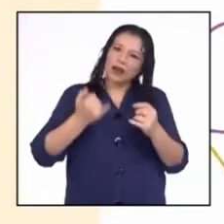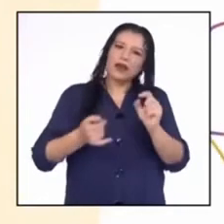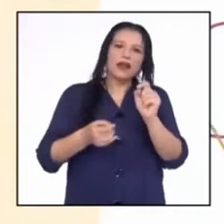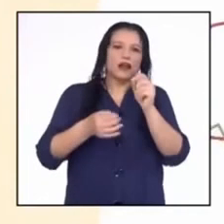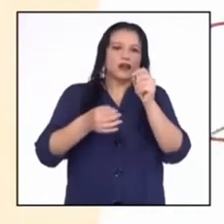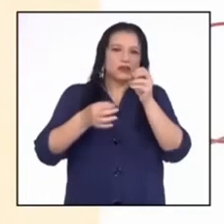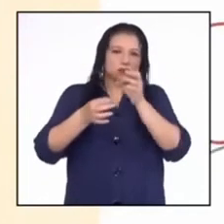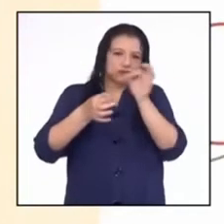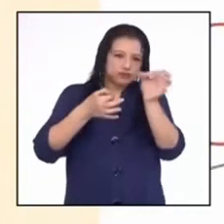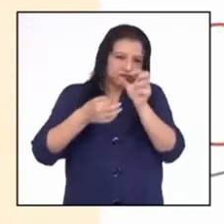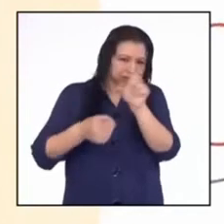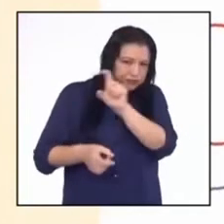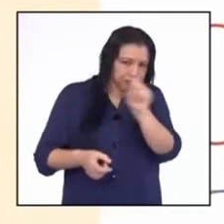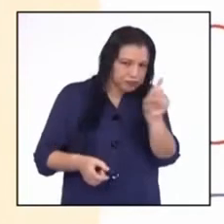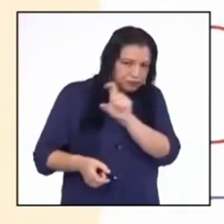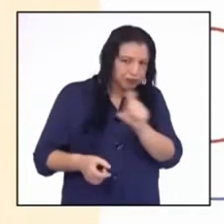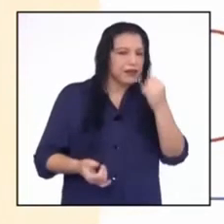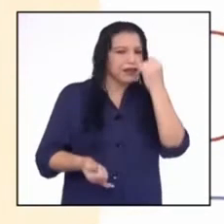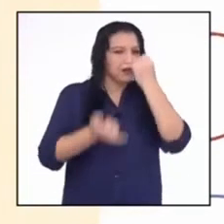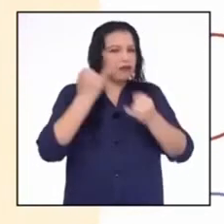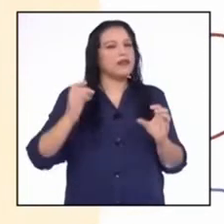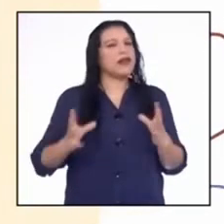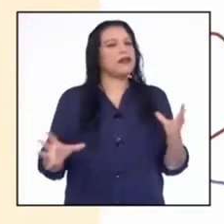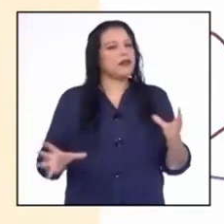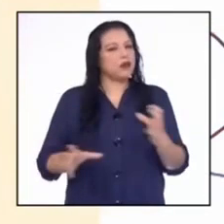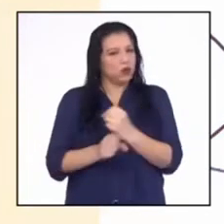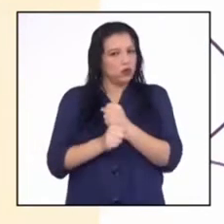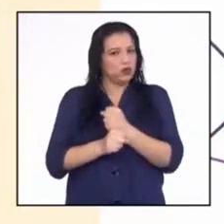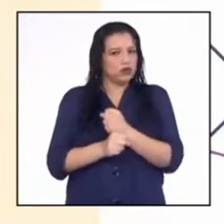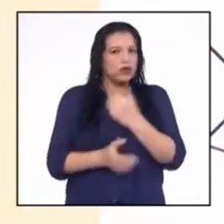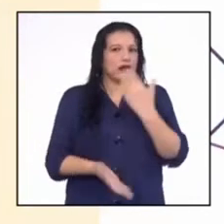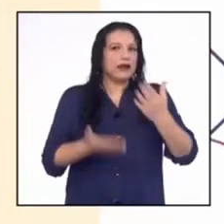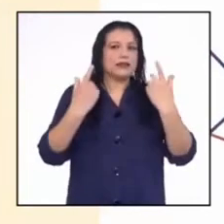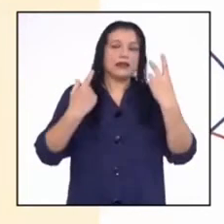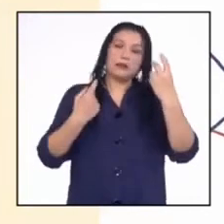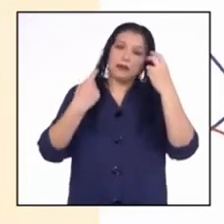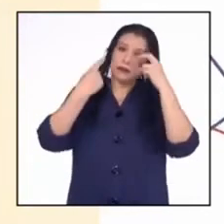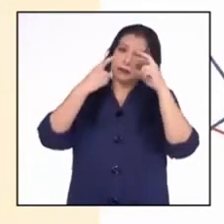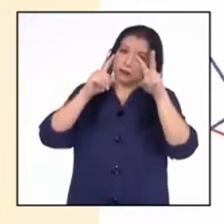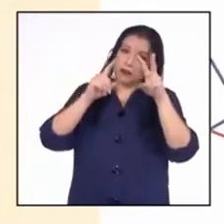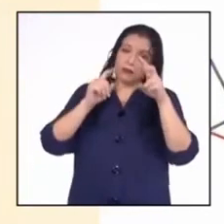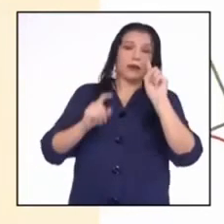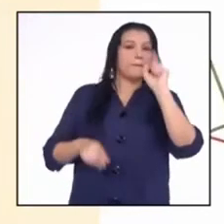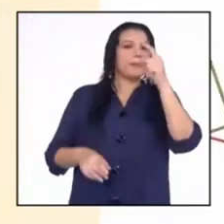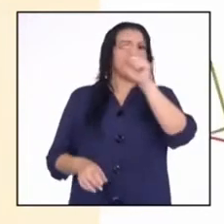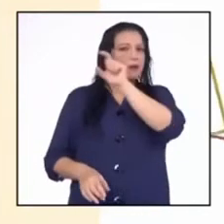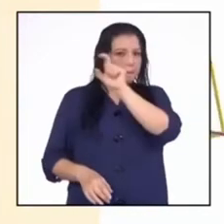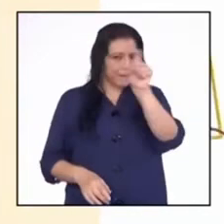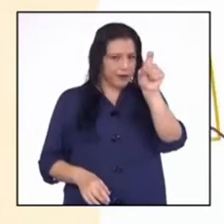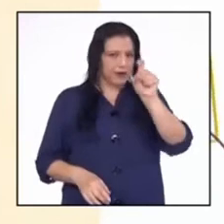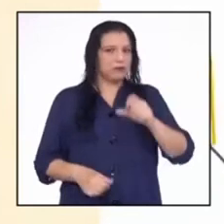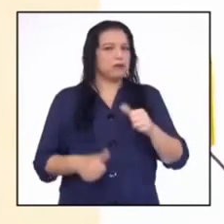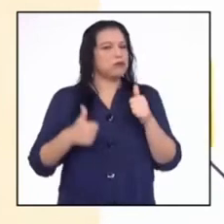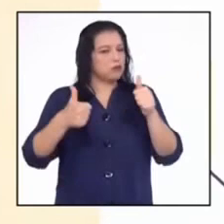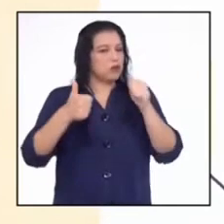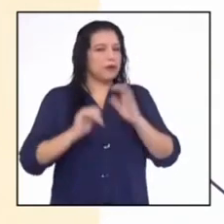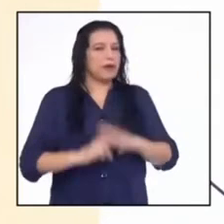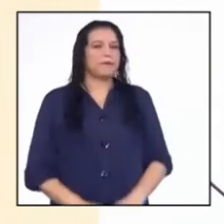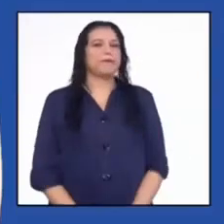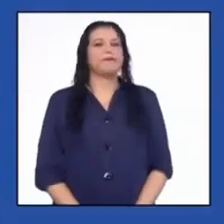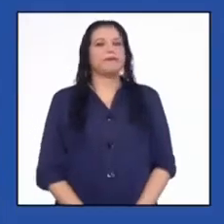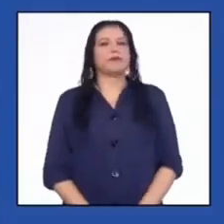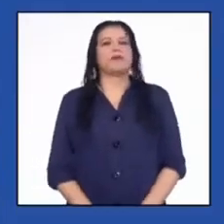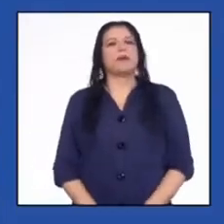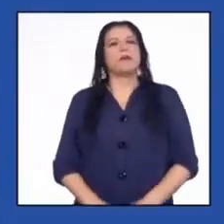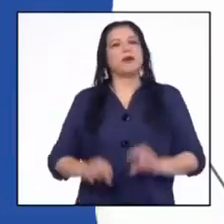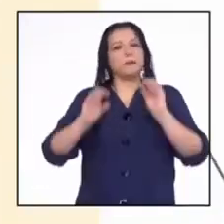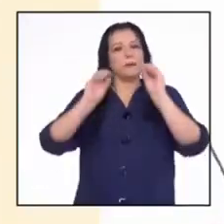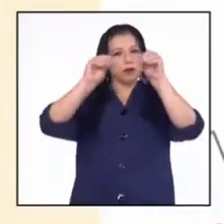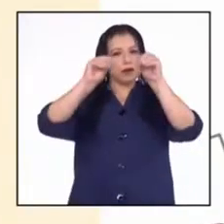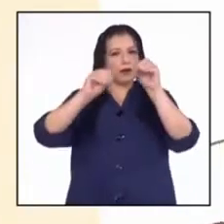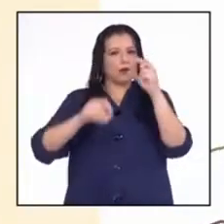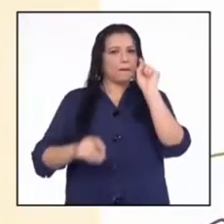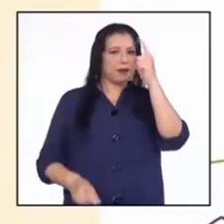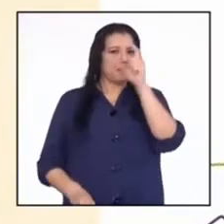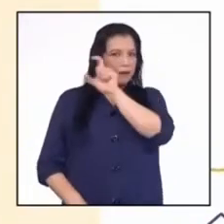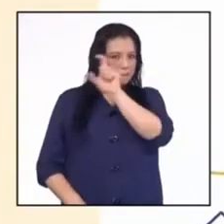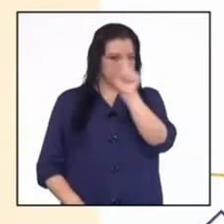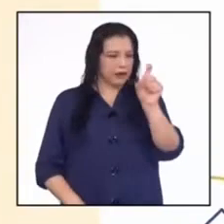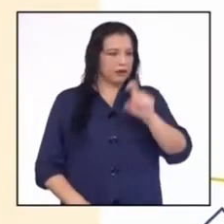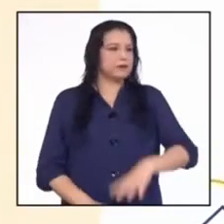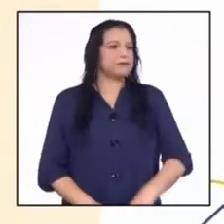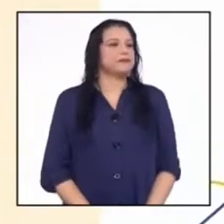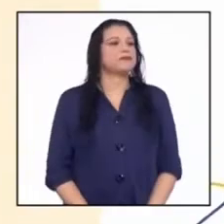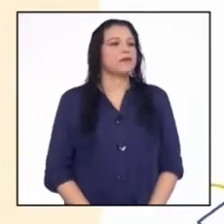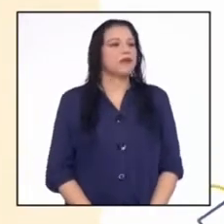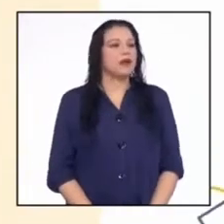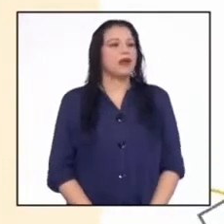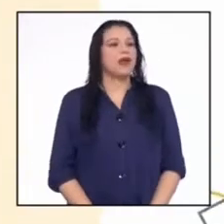de conclusión. Quizás podemos ver cómo he trabajado el primer párrafo. Creo que eso será muy bueno. Vamos a ponerlo. Ya, entonces